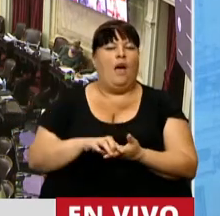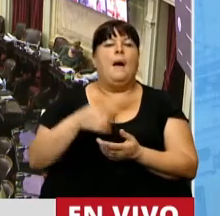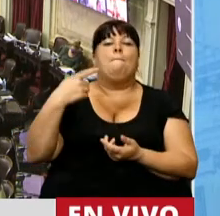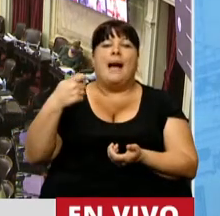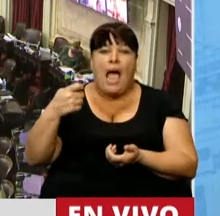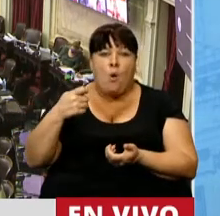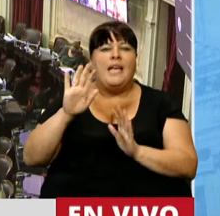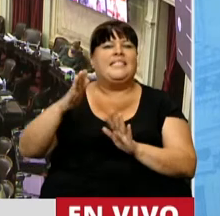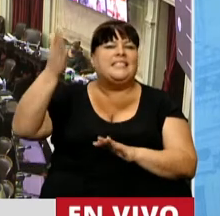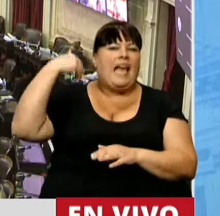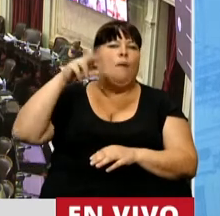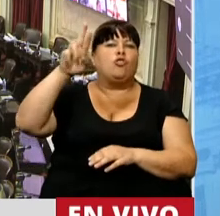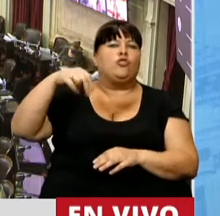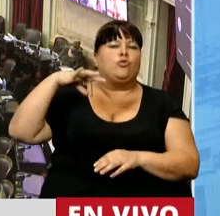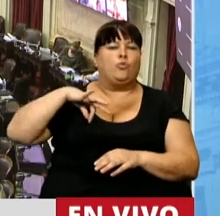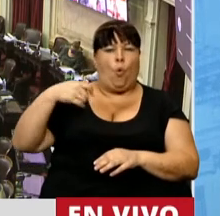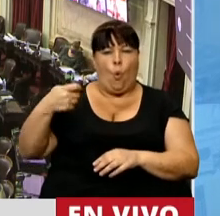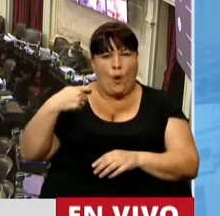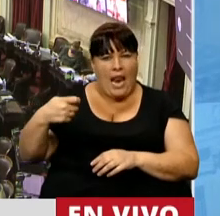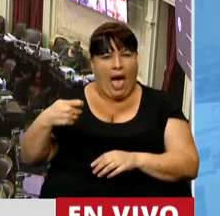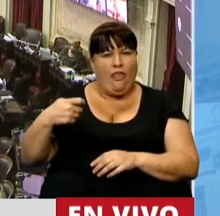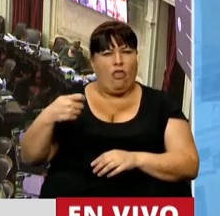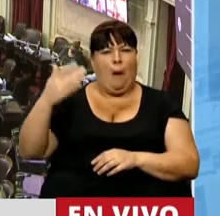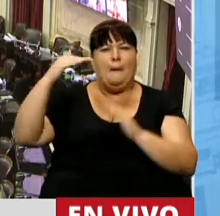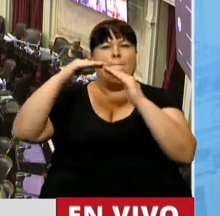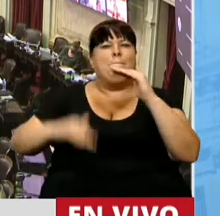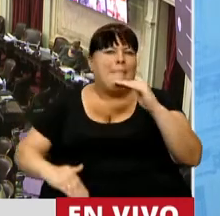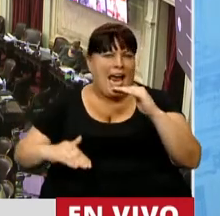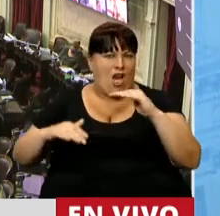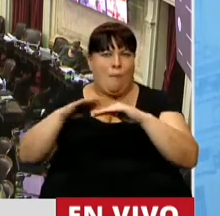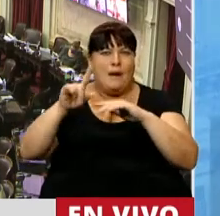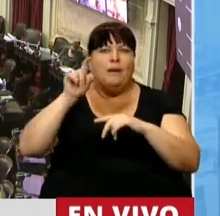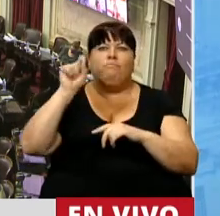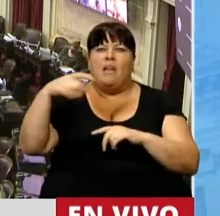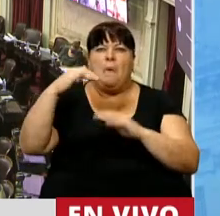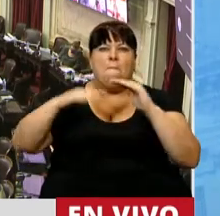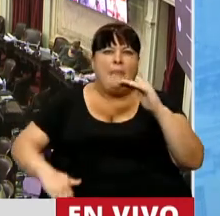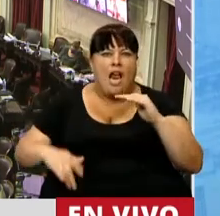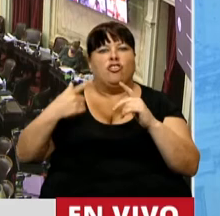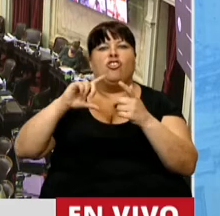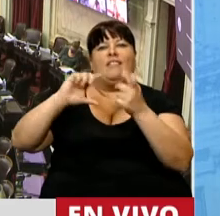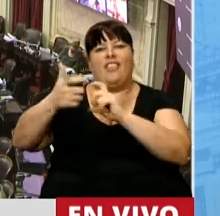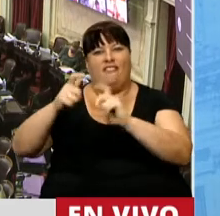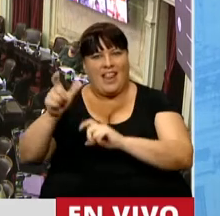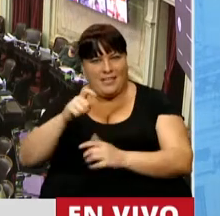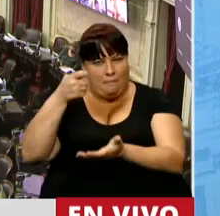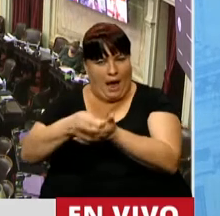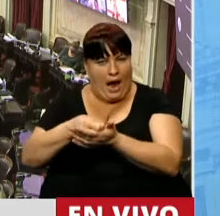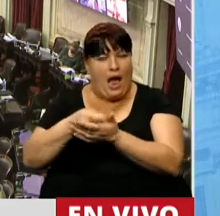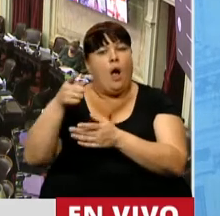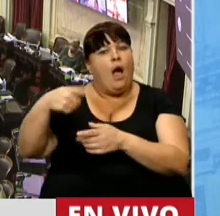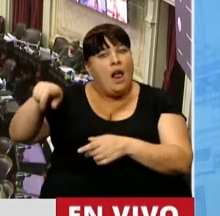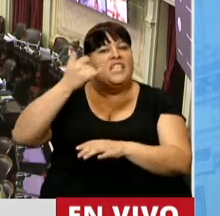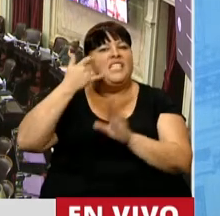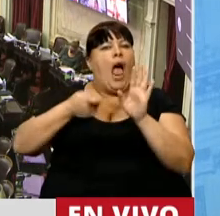que venían cobrando su haber jubilatorio todo muy por debajo de lo que les correspondería muchos de ellos estaban